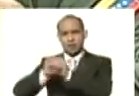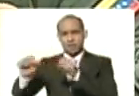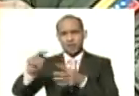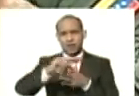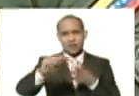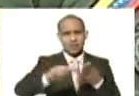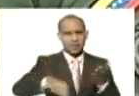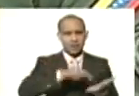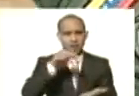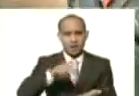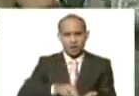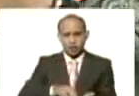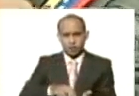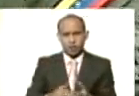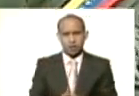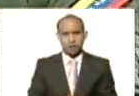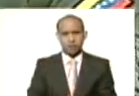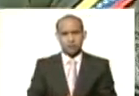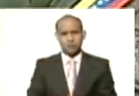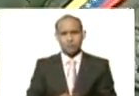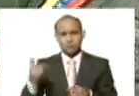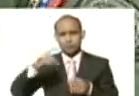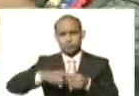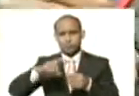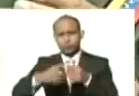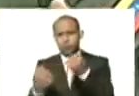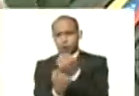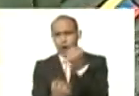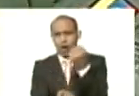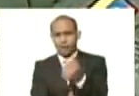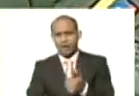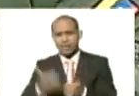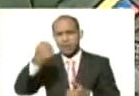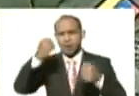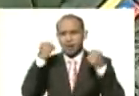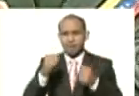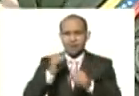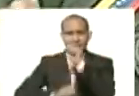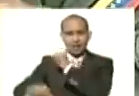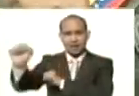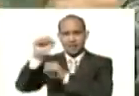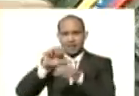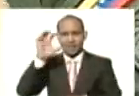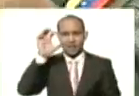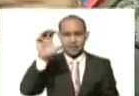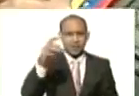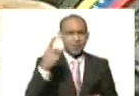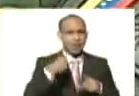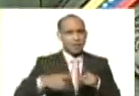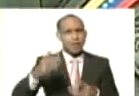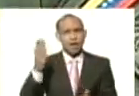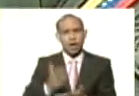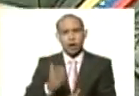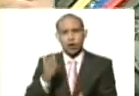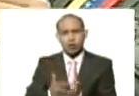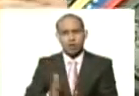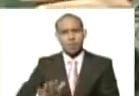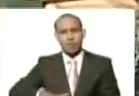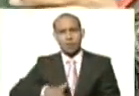va cada vez más afianzándose en todo lo que es la defensa de la patria. Pero siempre pudieran